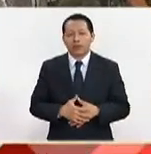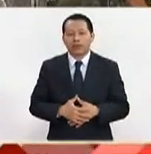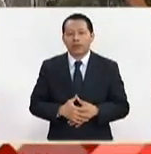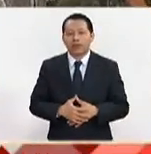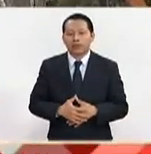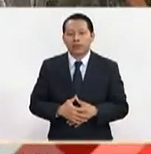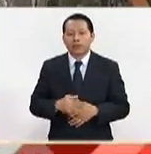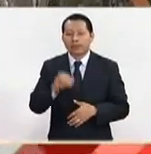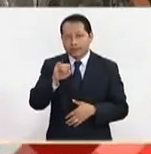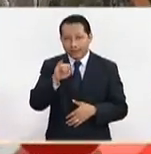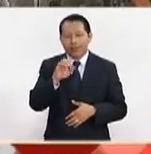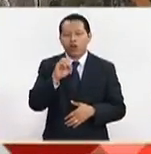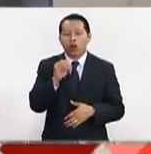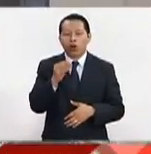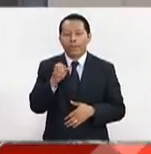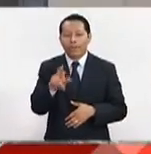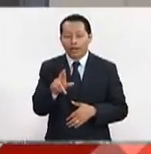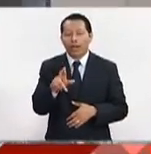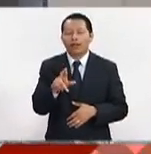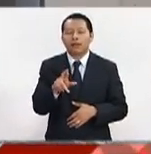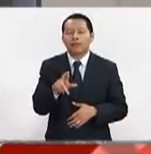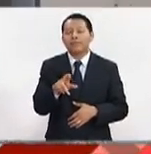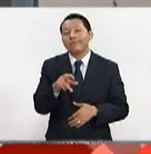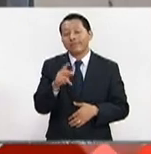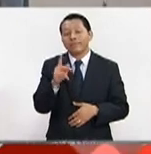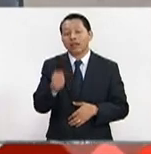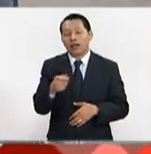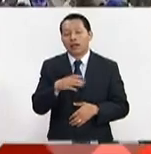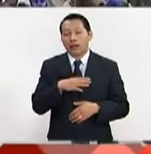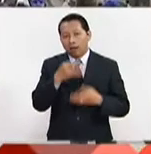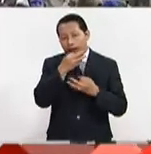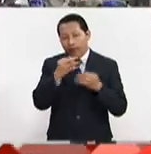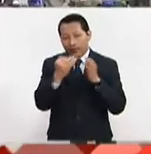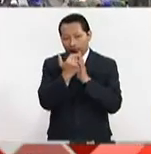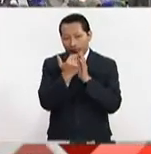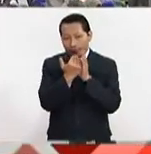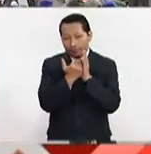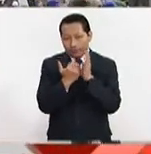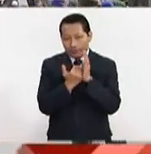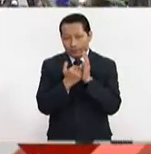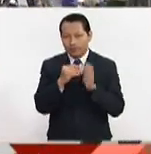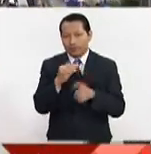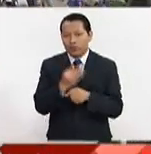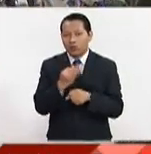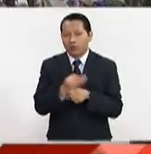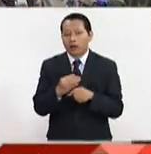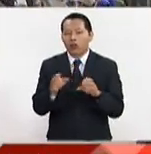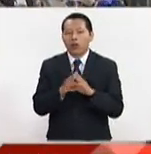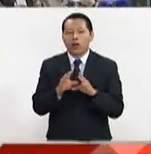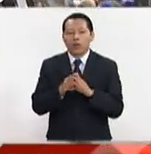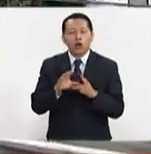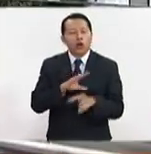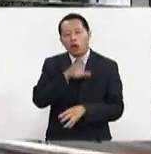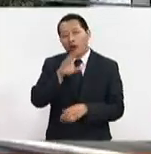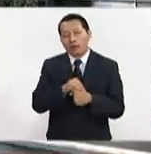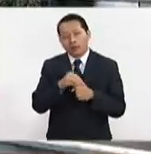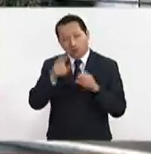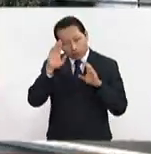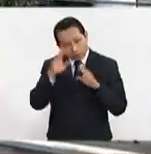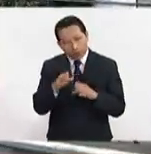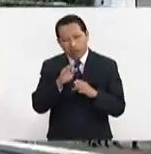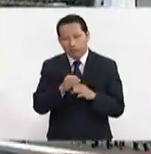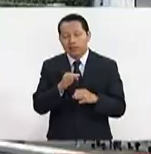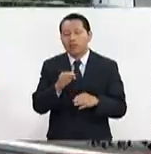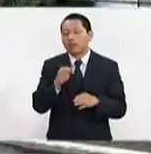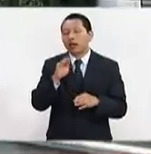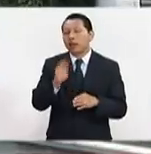Sí, así es, Omar. Las medidas anunciadas hasta el momento todos se encuentran dentro de lo que el gobierno